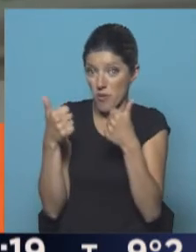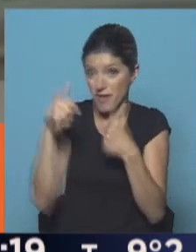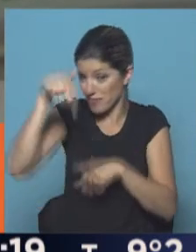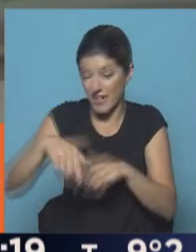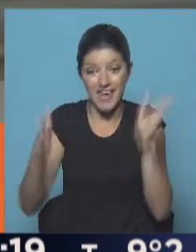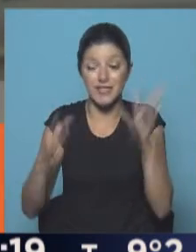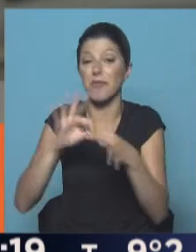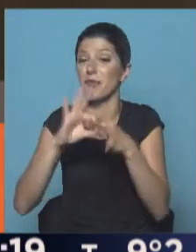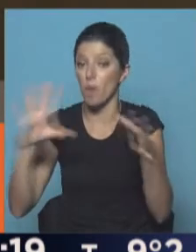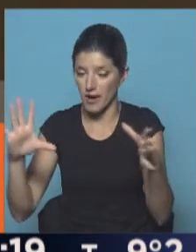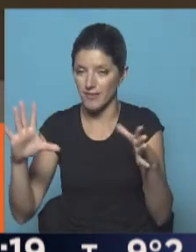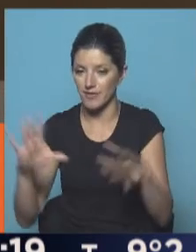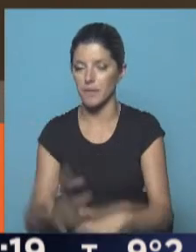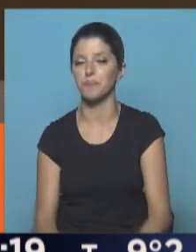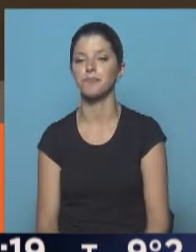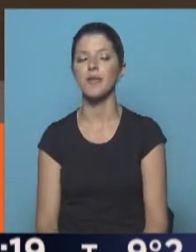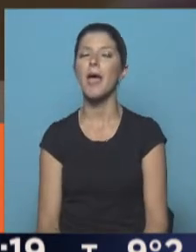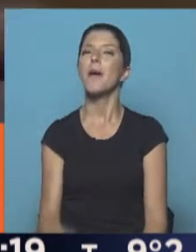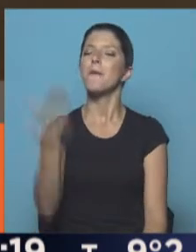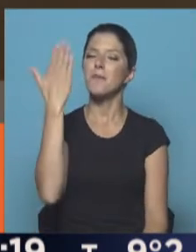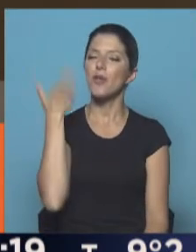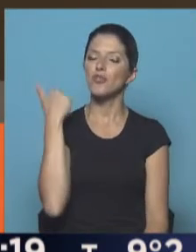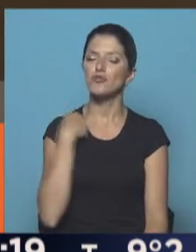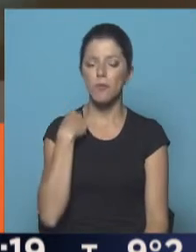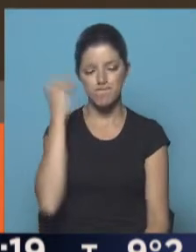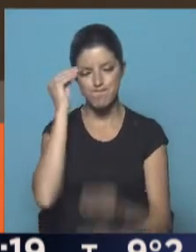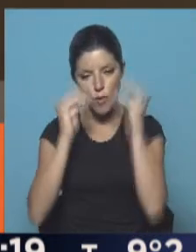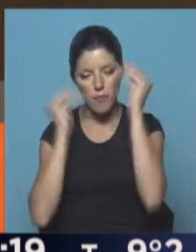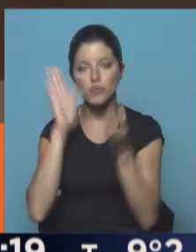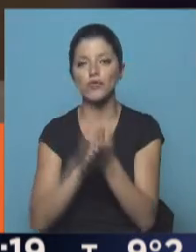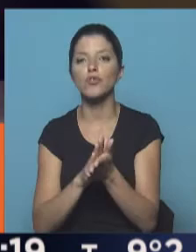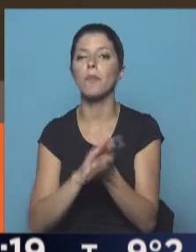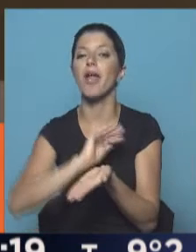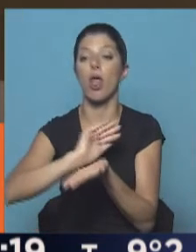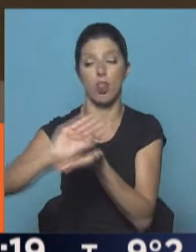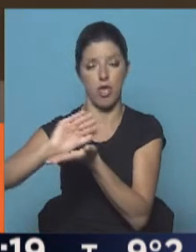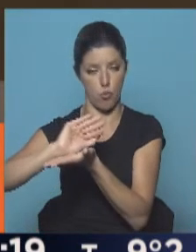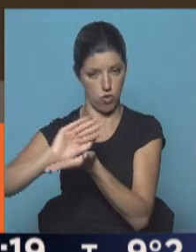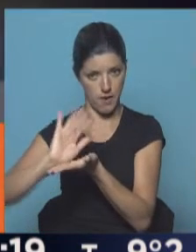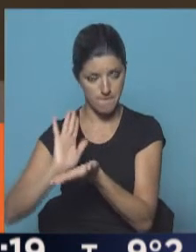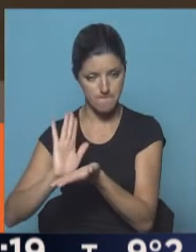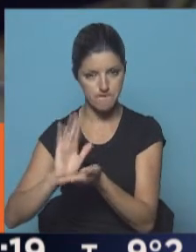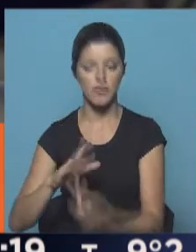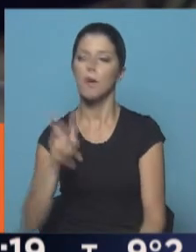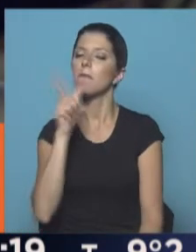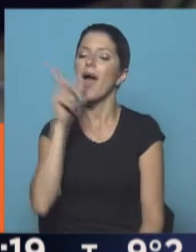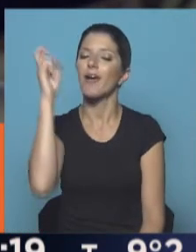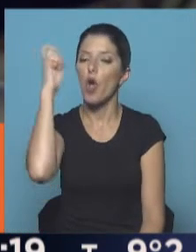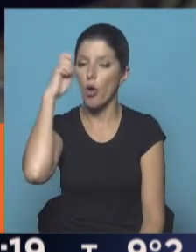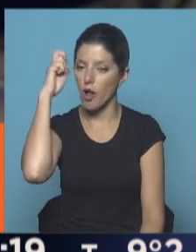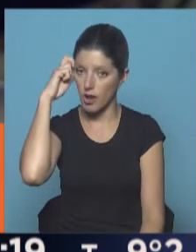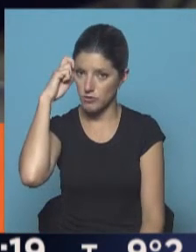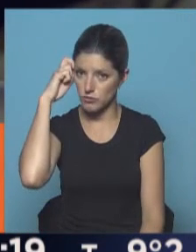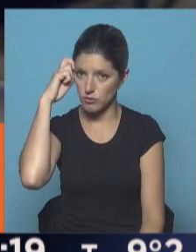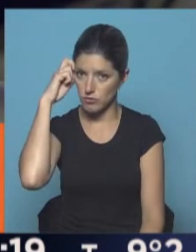ayer lo que más hice hincapié, que a mí me preocupa, es el tema del endeudamiento. Yo creo que el Congreso tendría que tener,